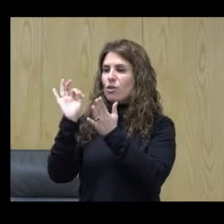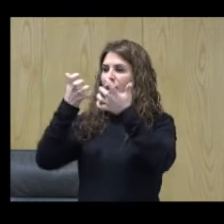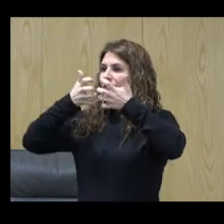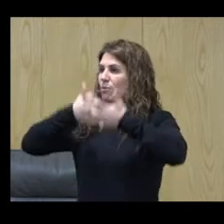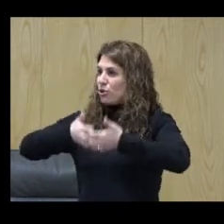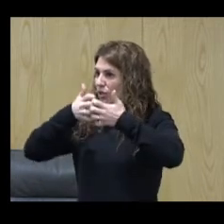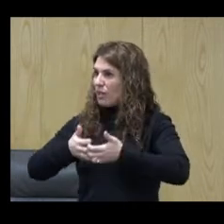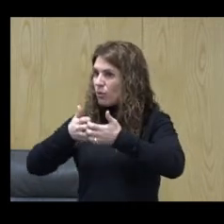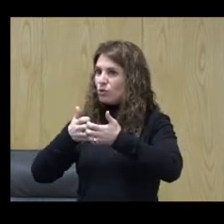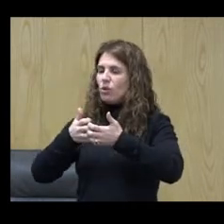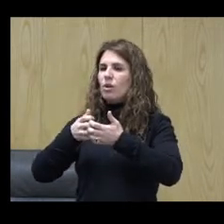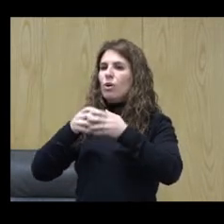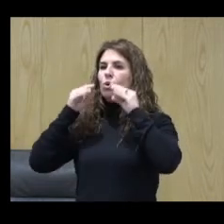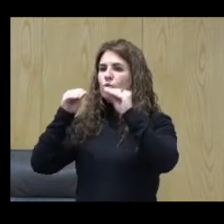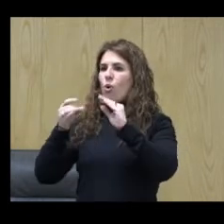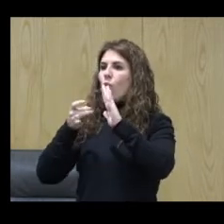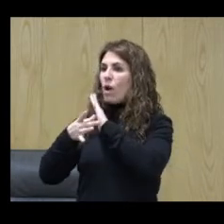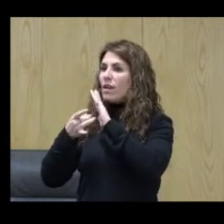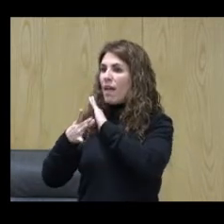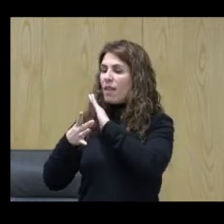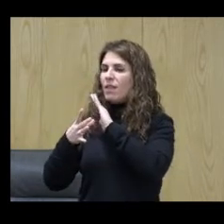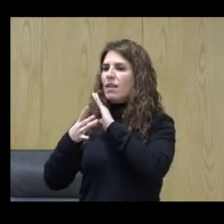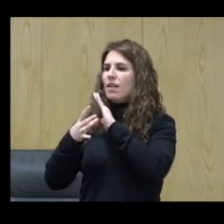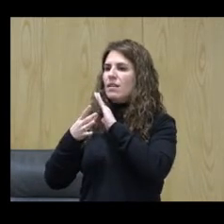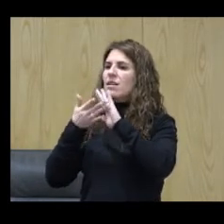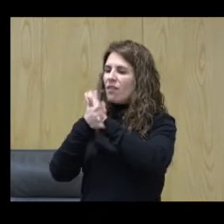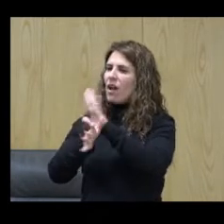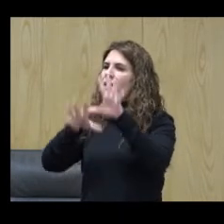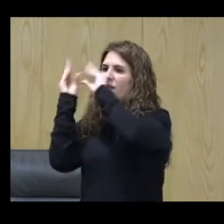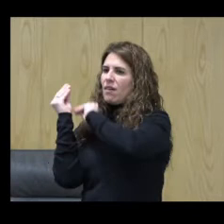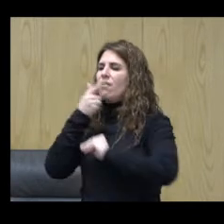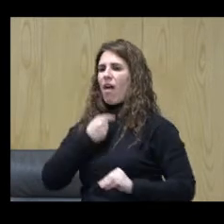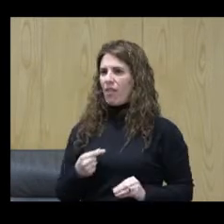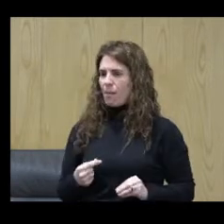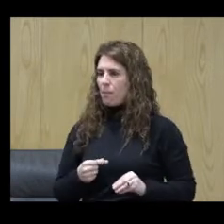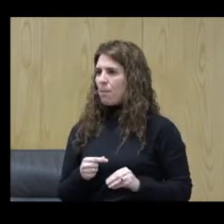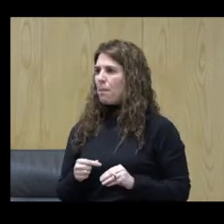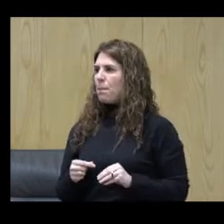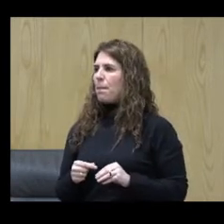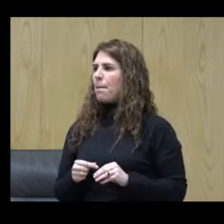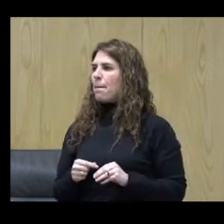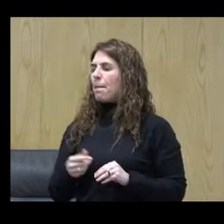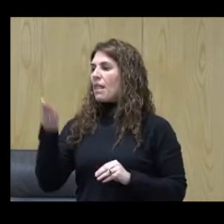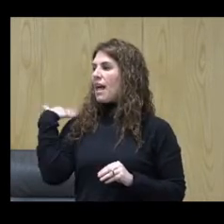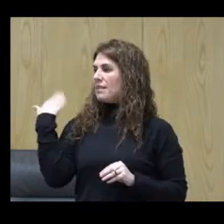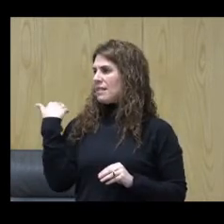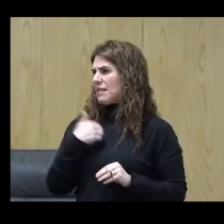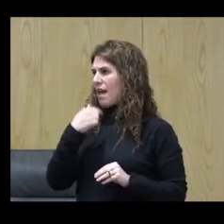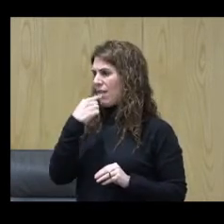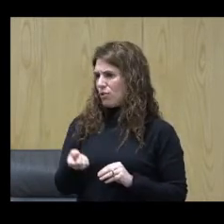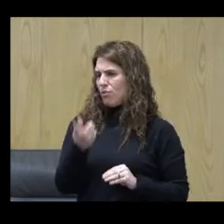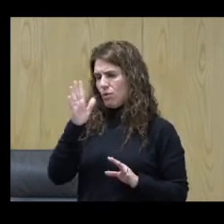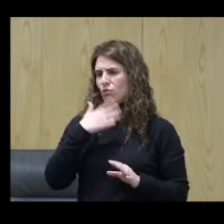dispositivos que son fáciles, que los hace fáciles de entender. Y además, se ha mencionado anteriormente, pero creo que es